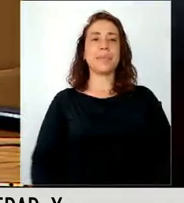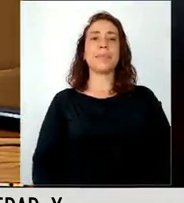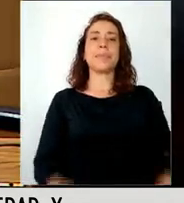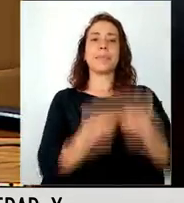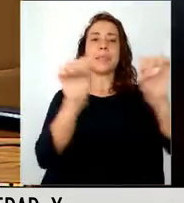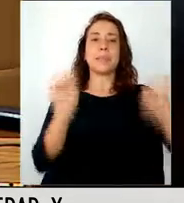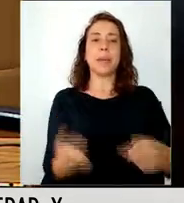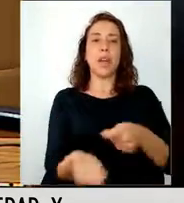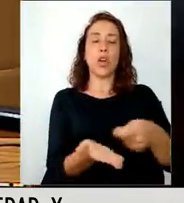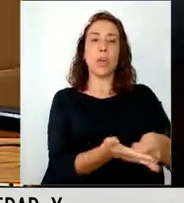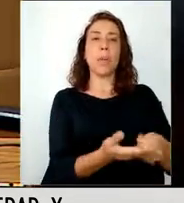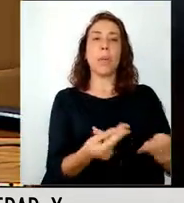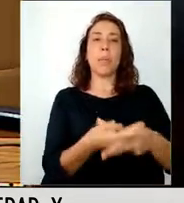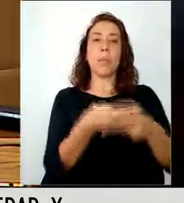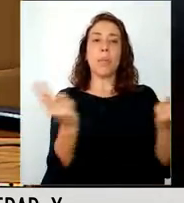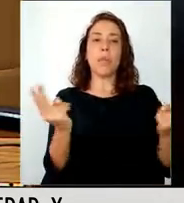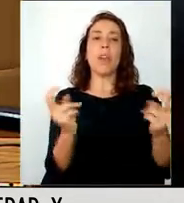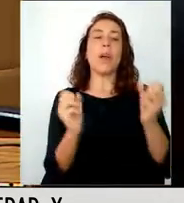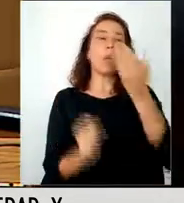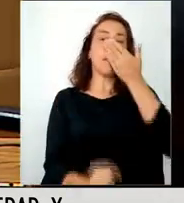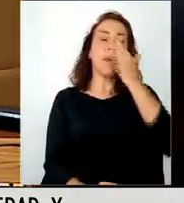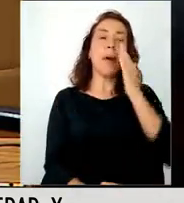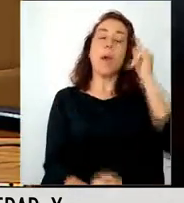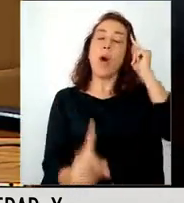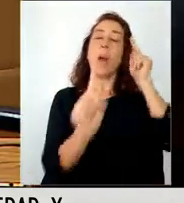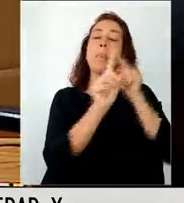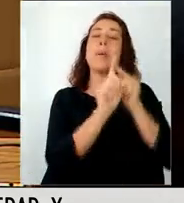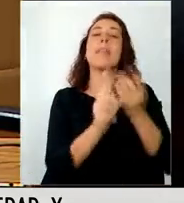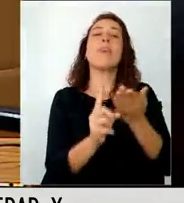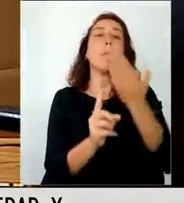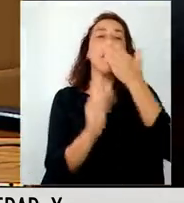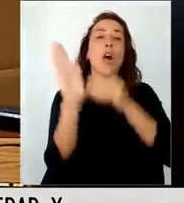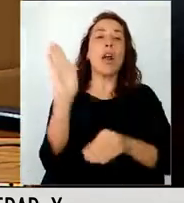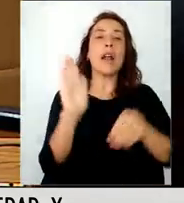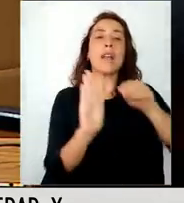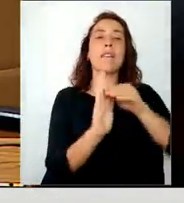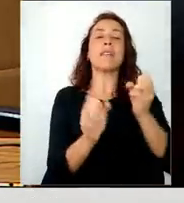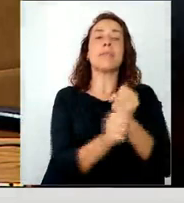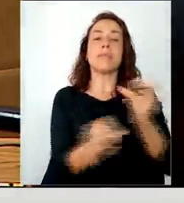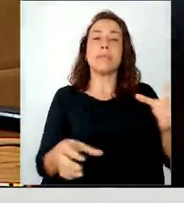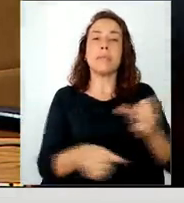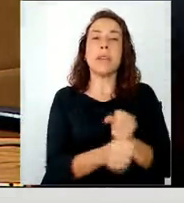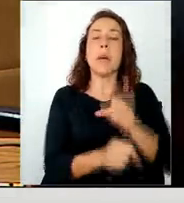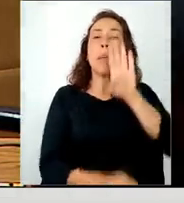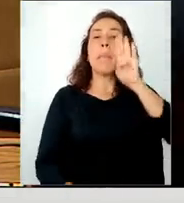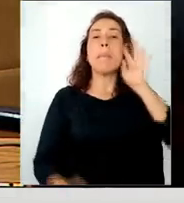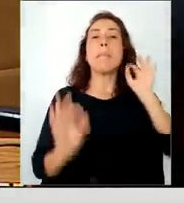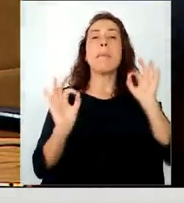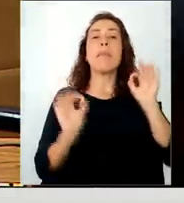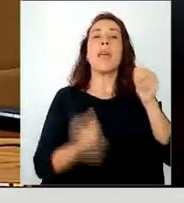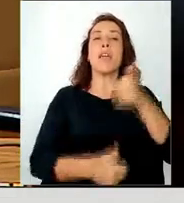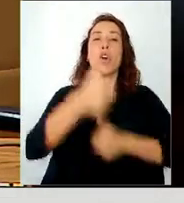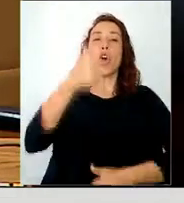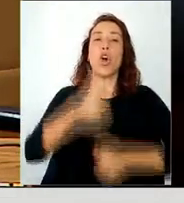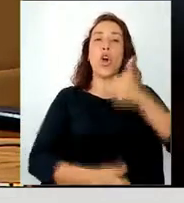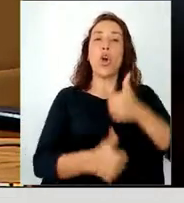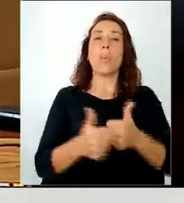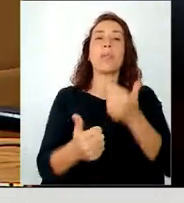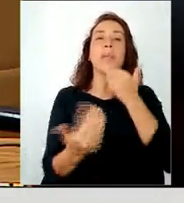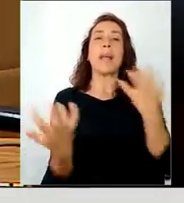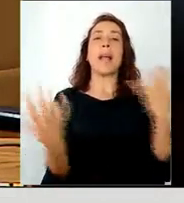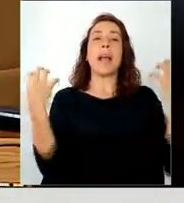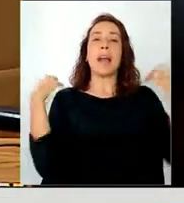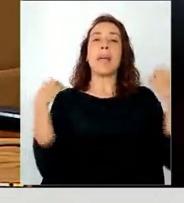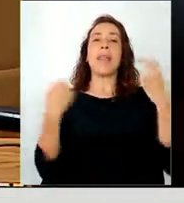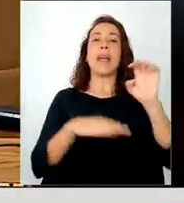sea mejorado con fin de lograr mejores estándares de eficiencia probidad competitividad y responsabilidad del estado en el pago de